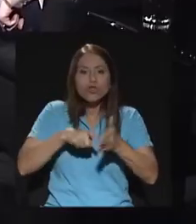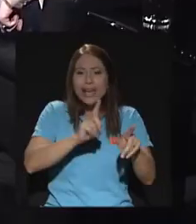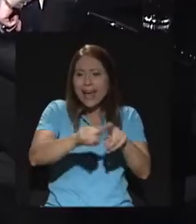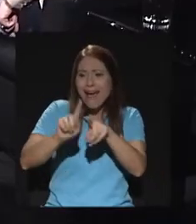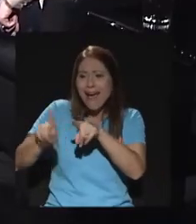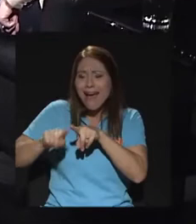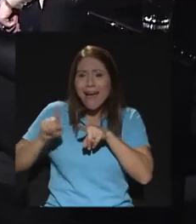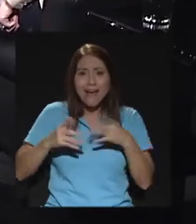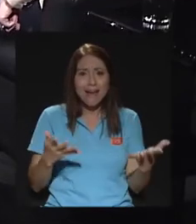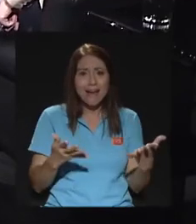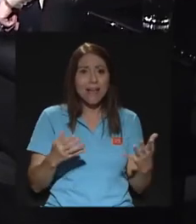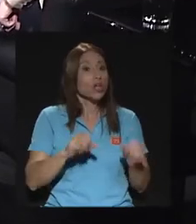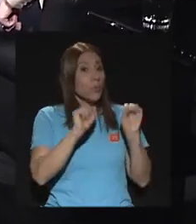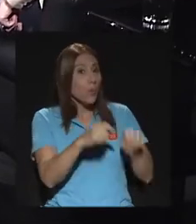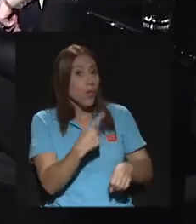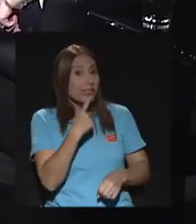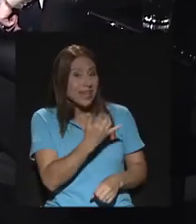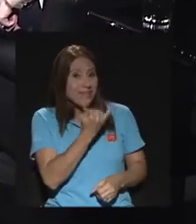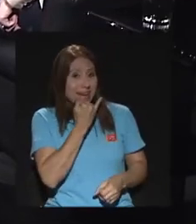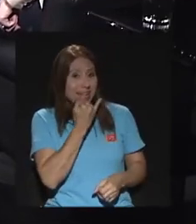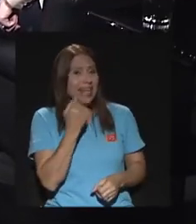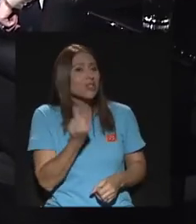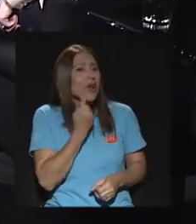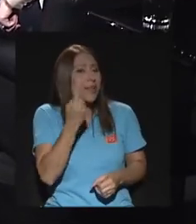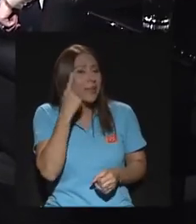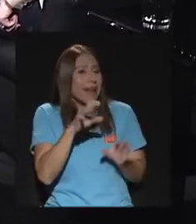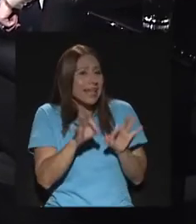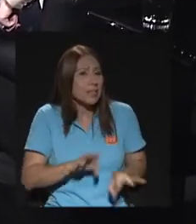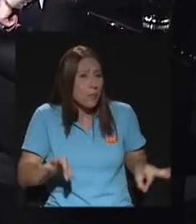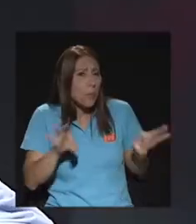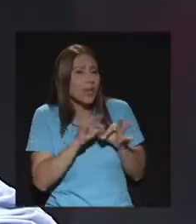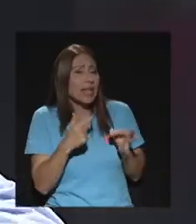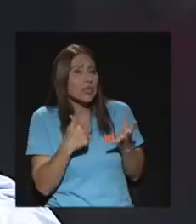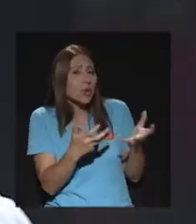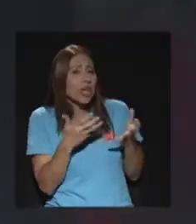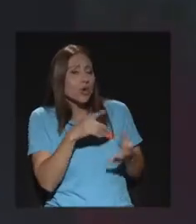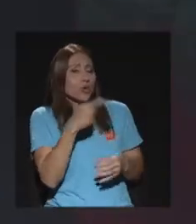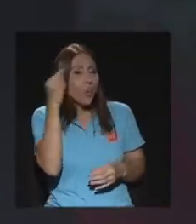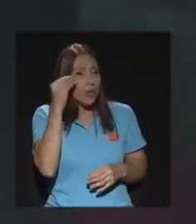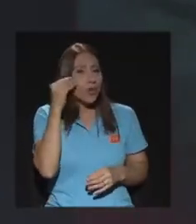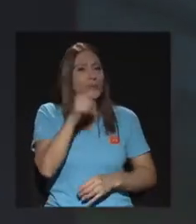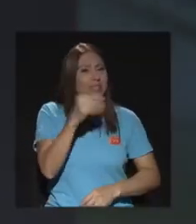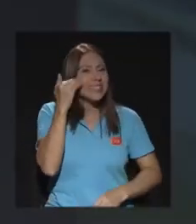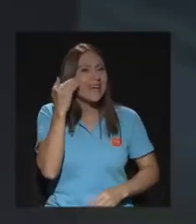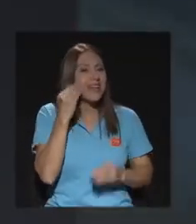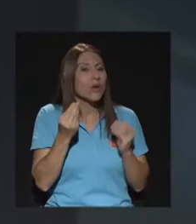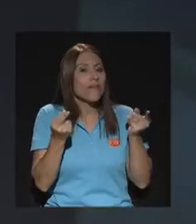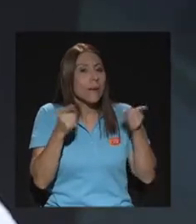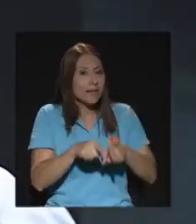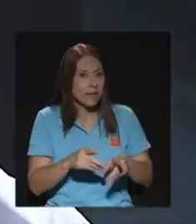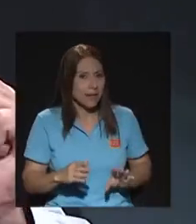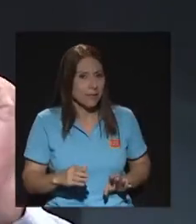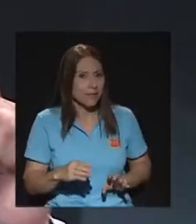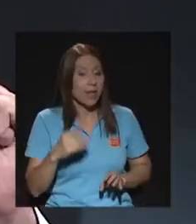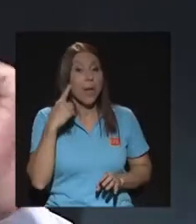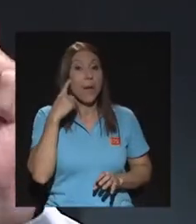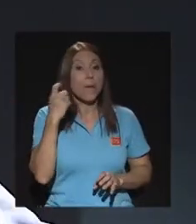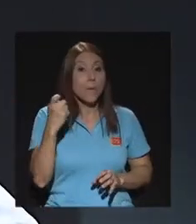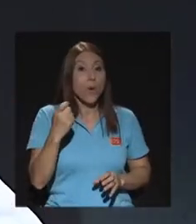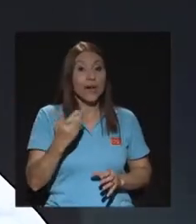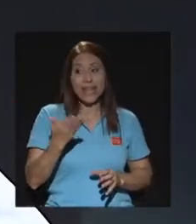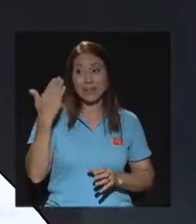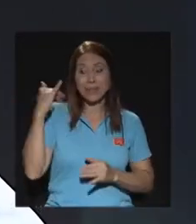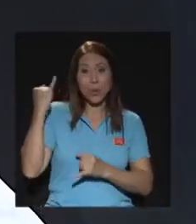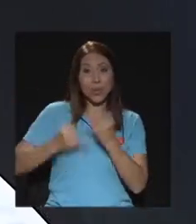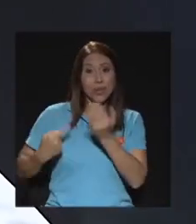falla. Eso es importante porque quiero tu opinión sobre eso. ¿Sabe lo que va a pasar? Porque la visión del último debate